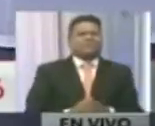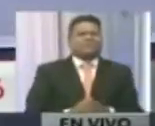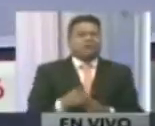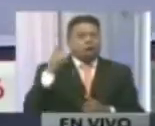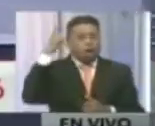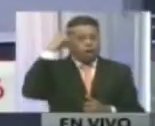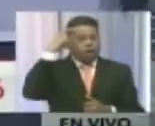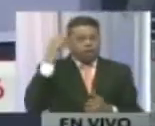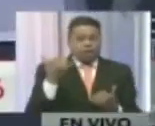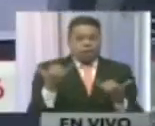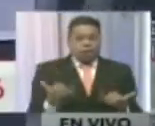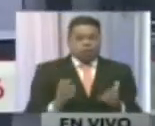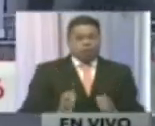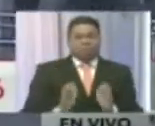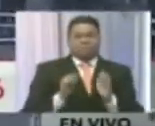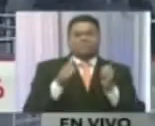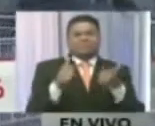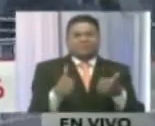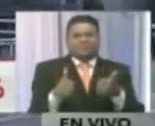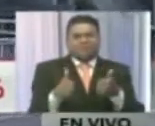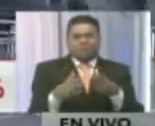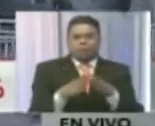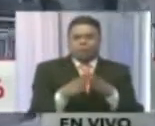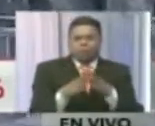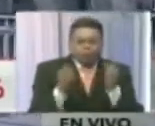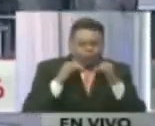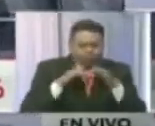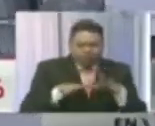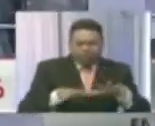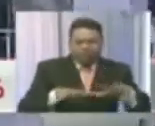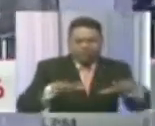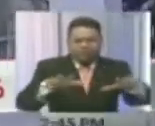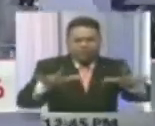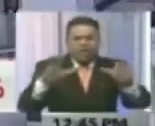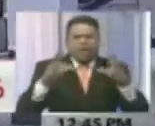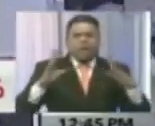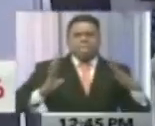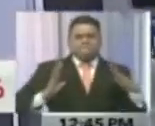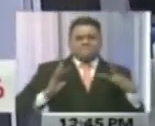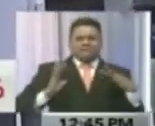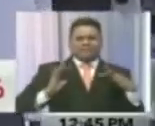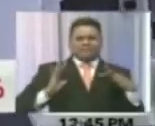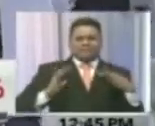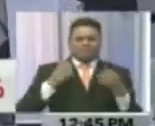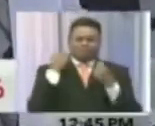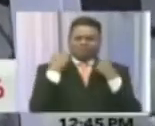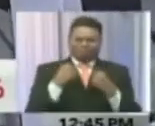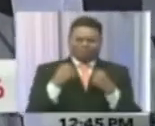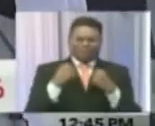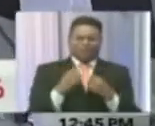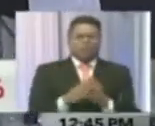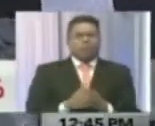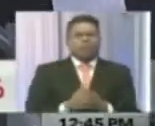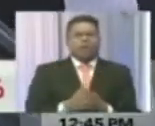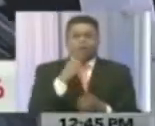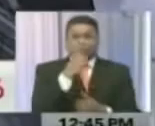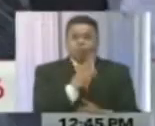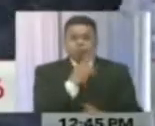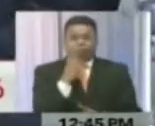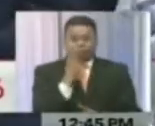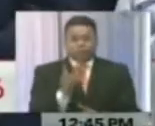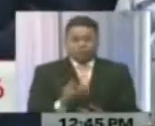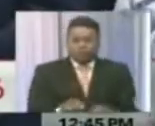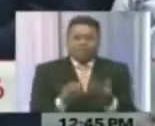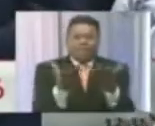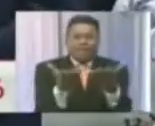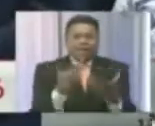de hoy damos inicio a este despliegue Vacaciones Seguras Semana Santa 2016, con el compromiso de darle al